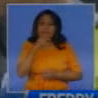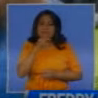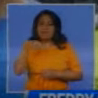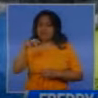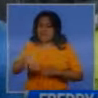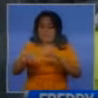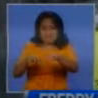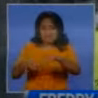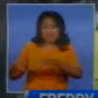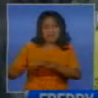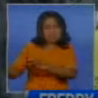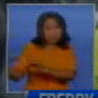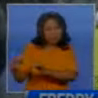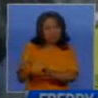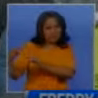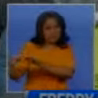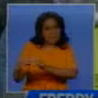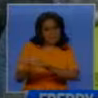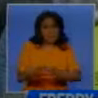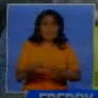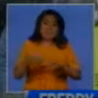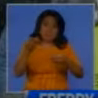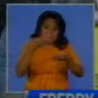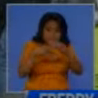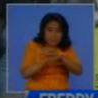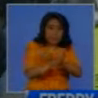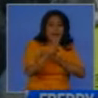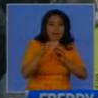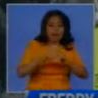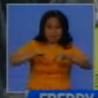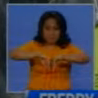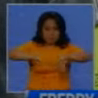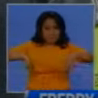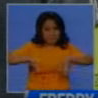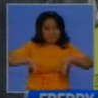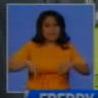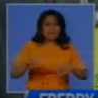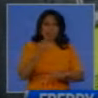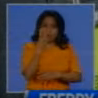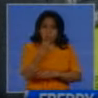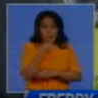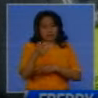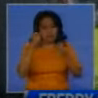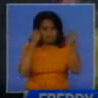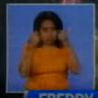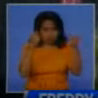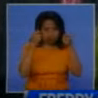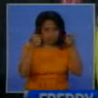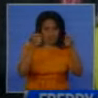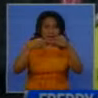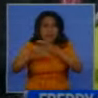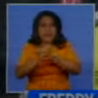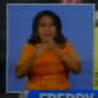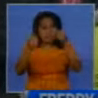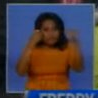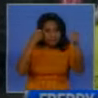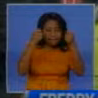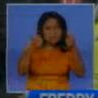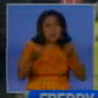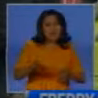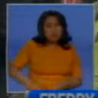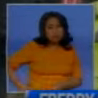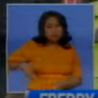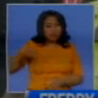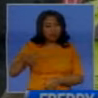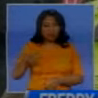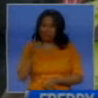y en la parte interna es donde cada localidad se va a dividir y se van a hacer dos controles adentro. No hay cómo traer este armamento,